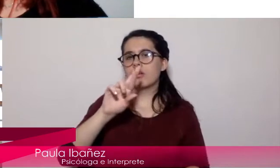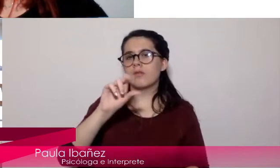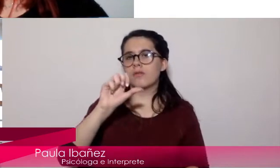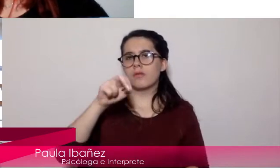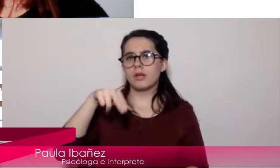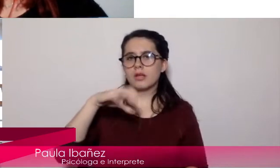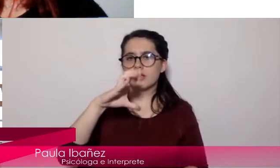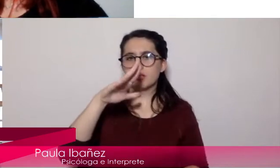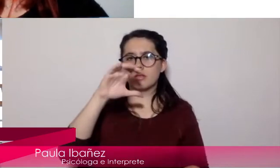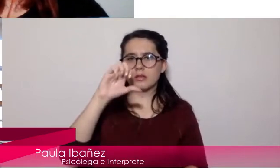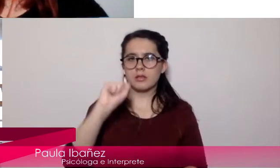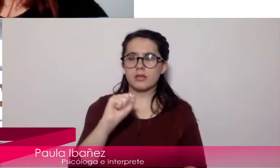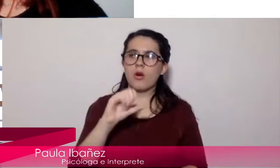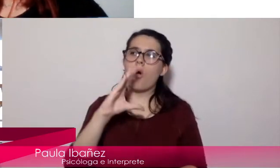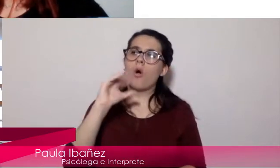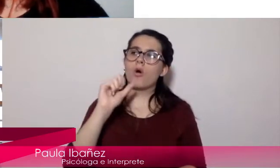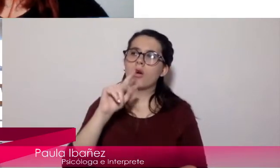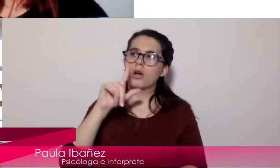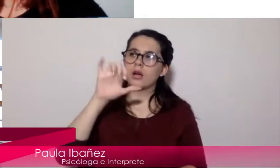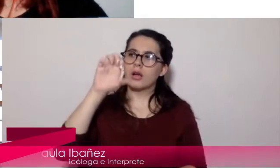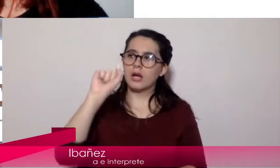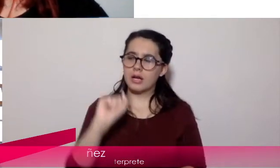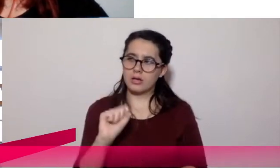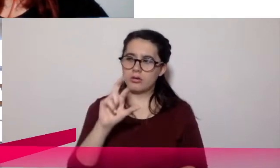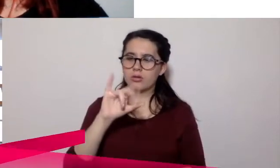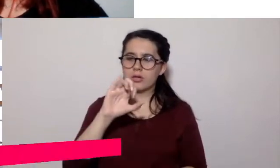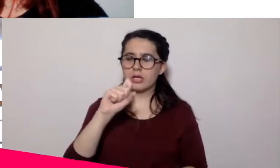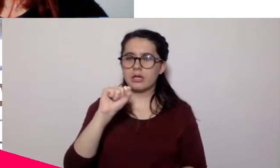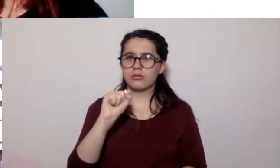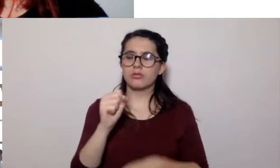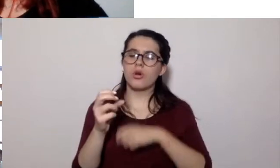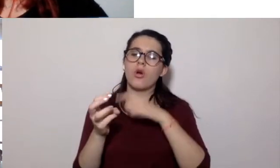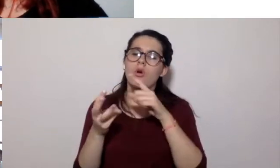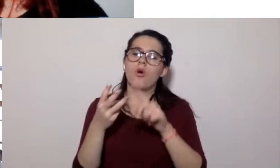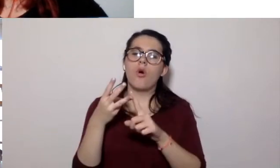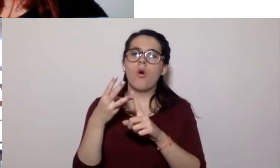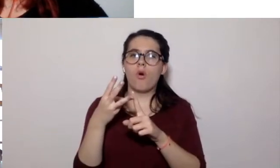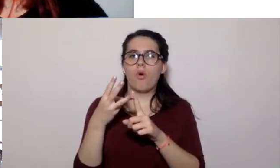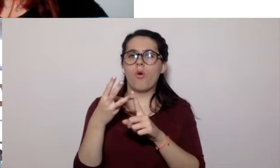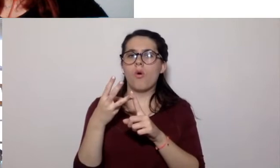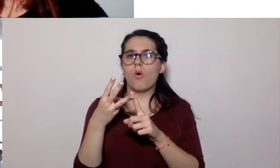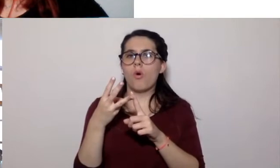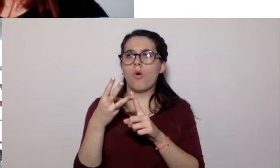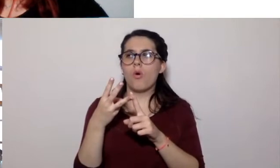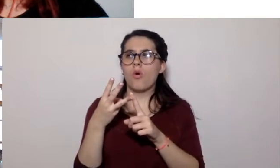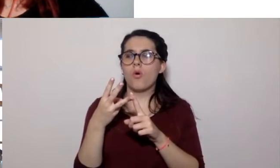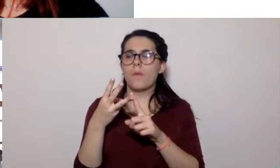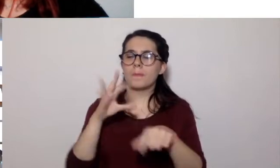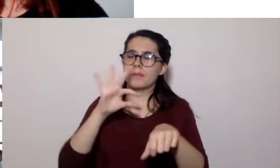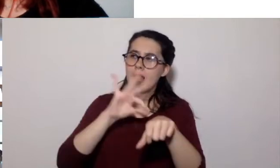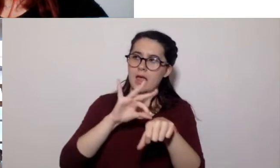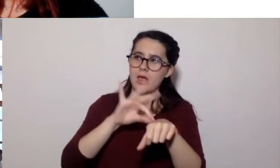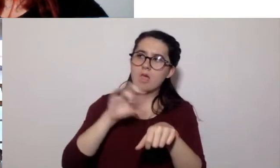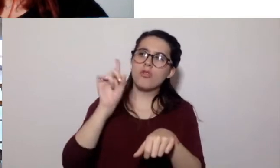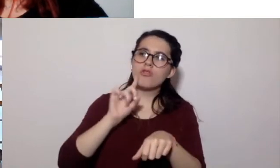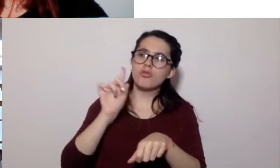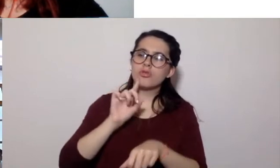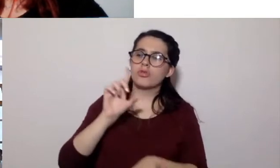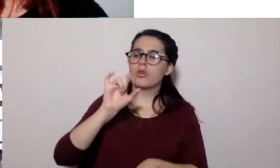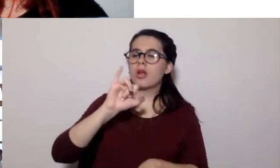el doctor Carlos Ríos o la doctora Ilse, ellos que